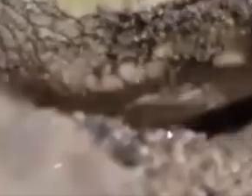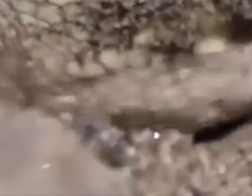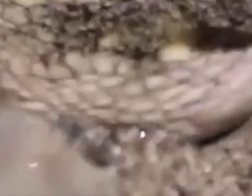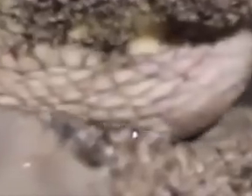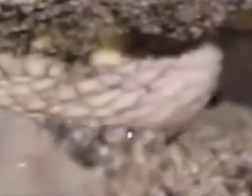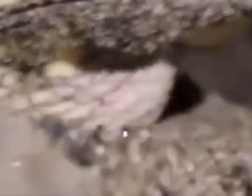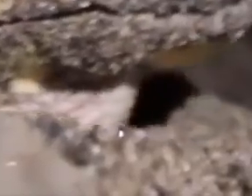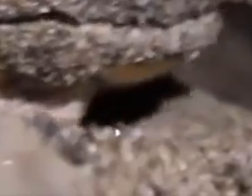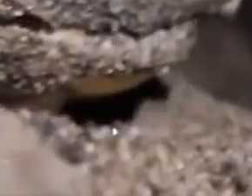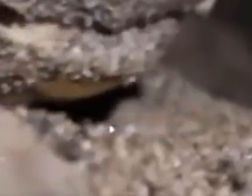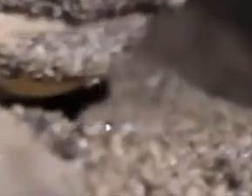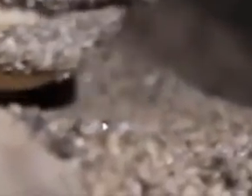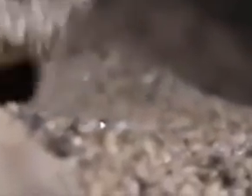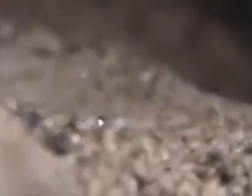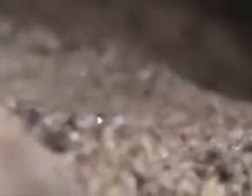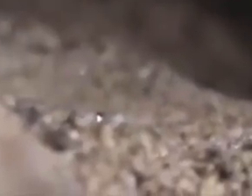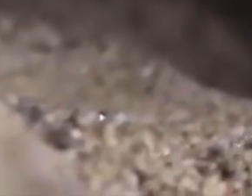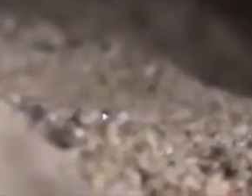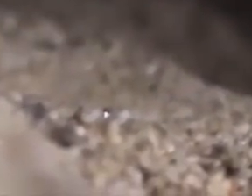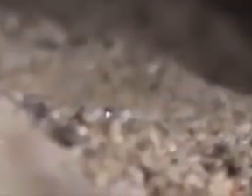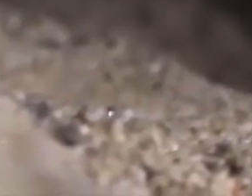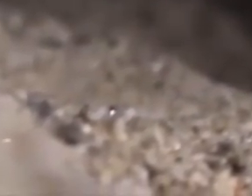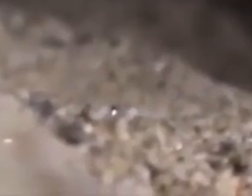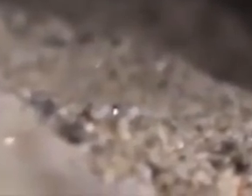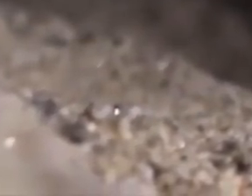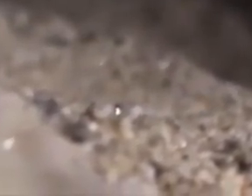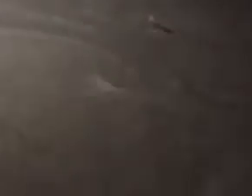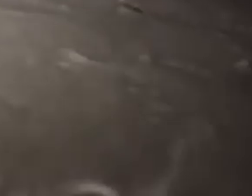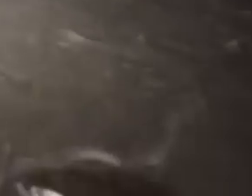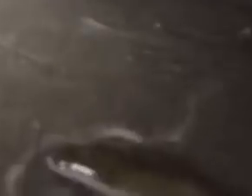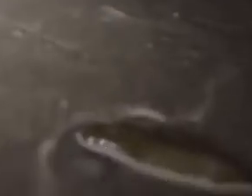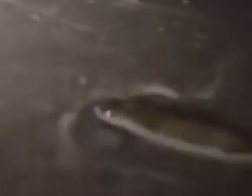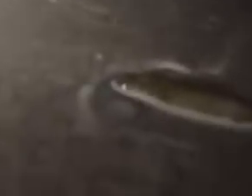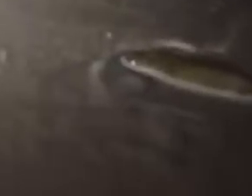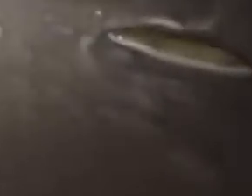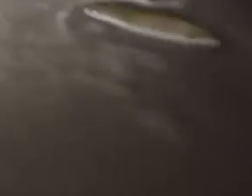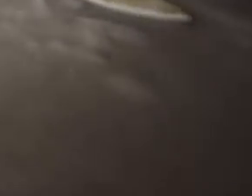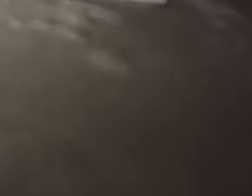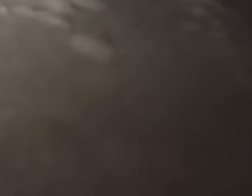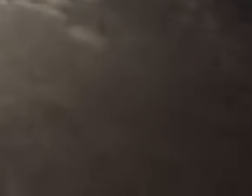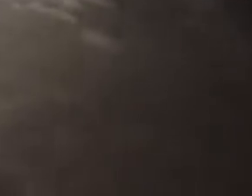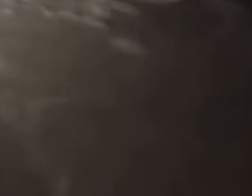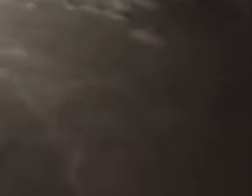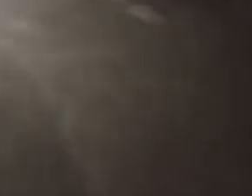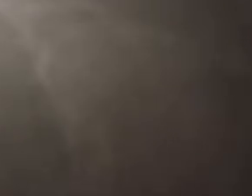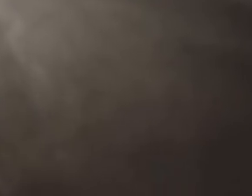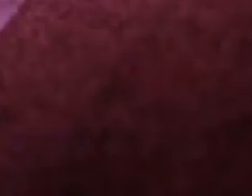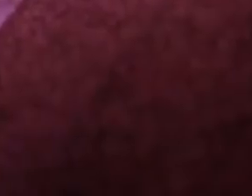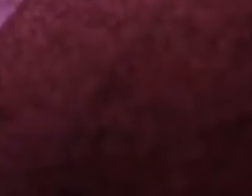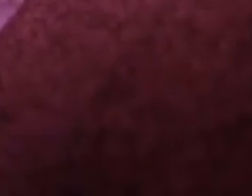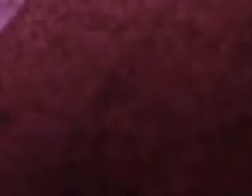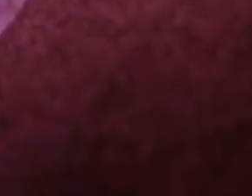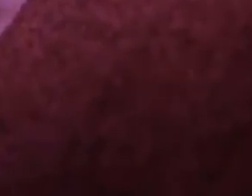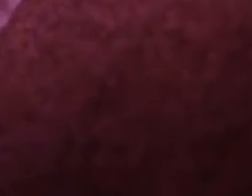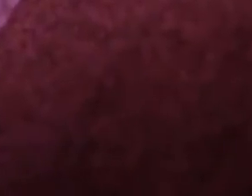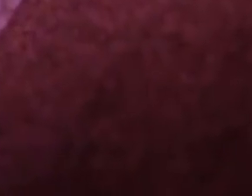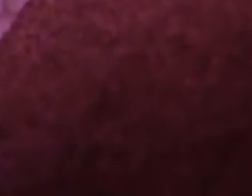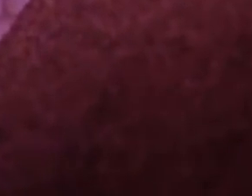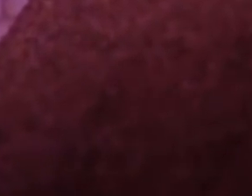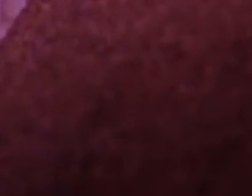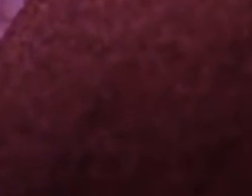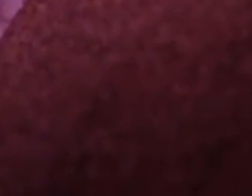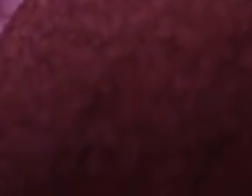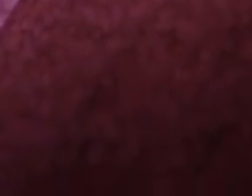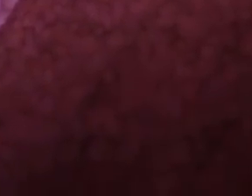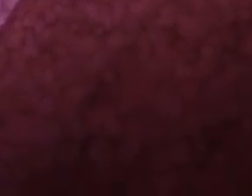estas playas 5 especies de tortugas marinas, entre ellas la paslama, cabezona, tora, verde y carey. Las tortugas marinas son